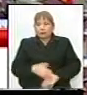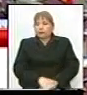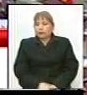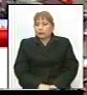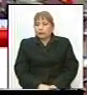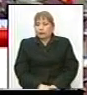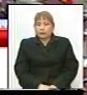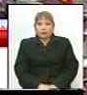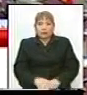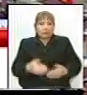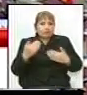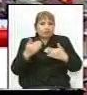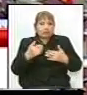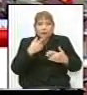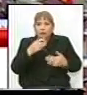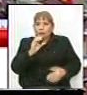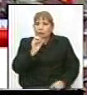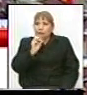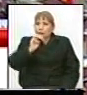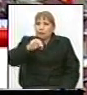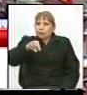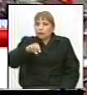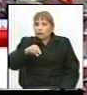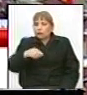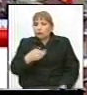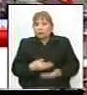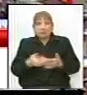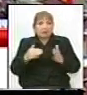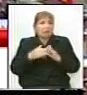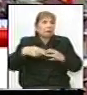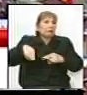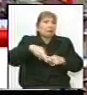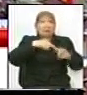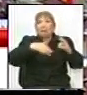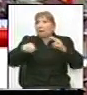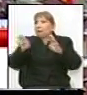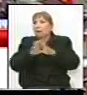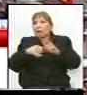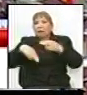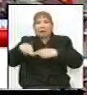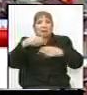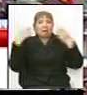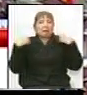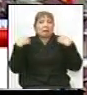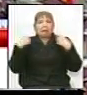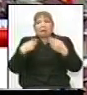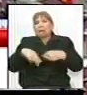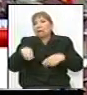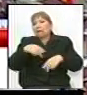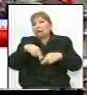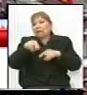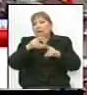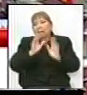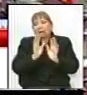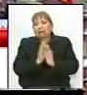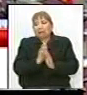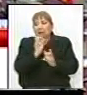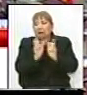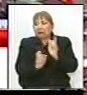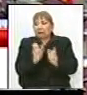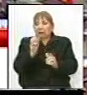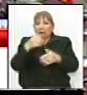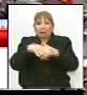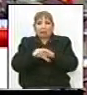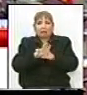un área restringida, es decir, en la OMP se paseaban como en su casa, es decir, cerraban horario de oficina y las personas